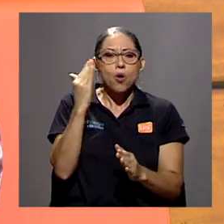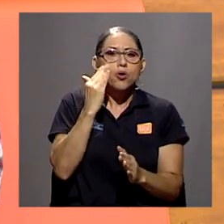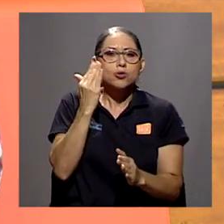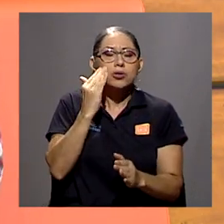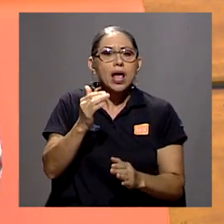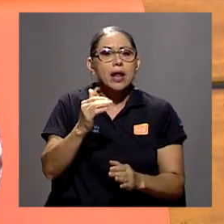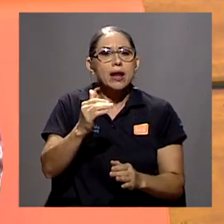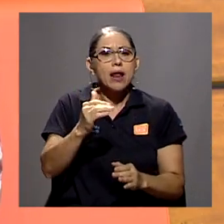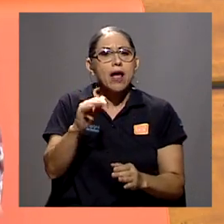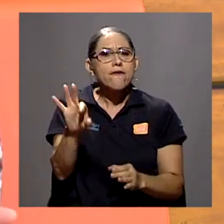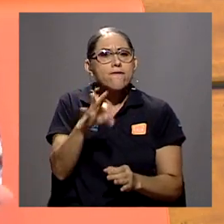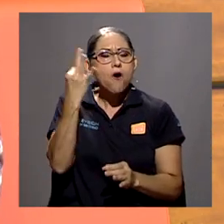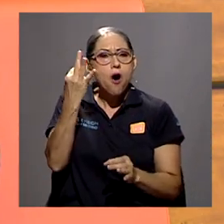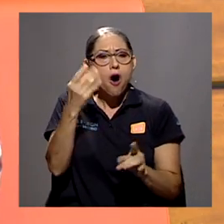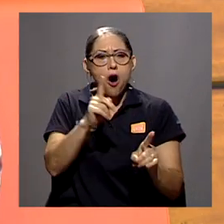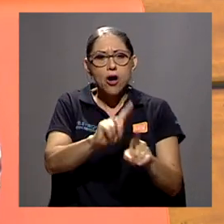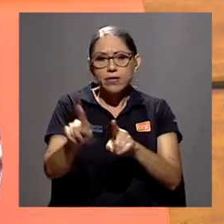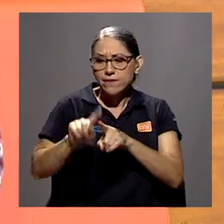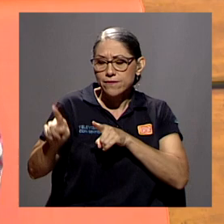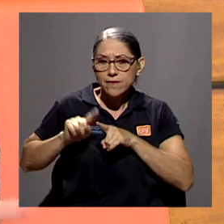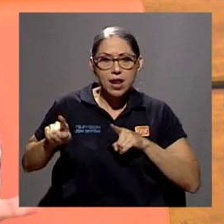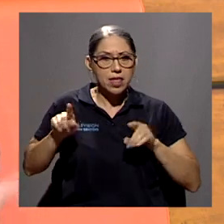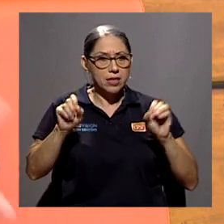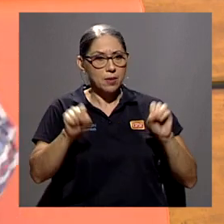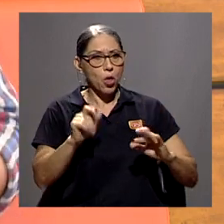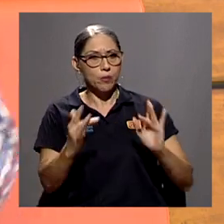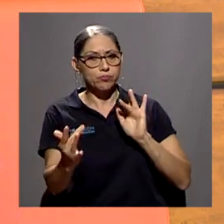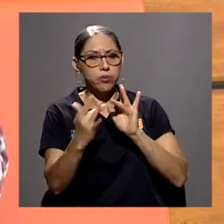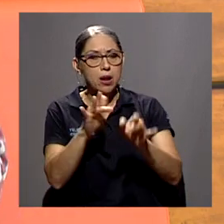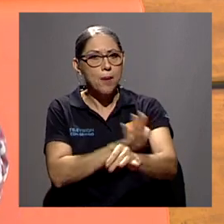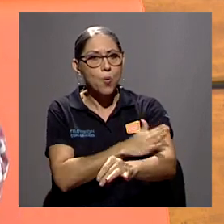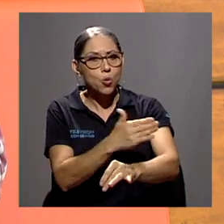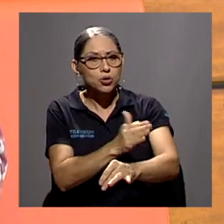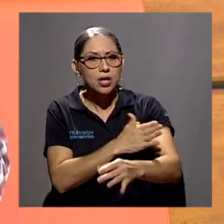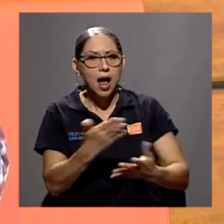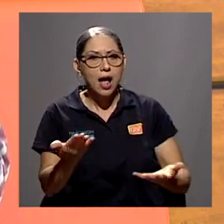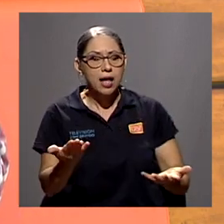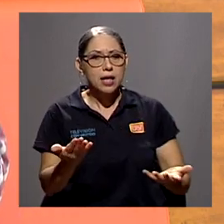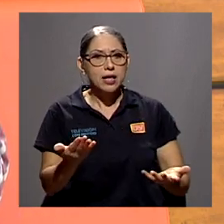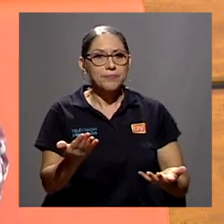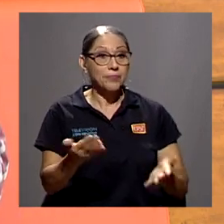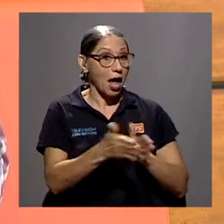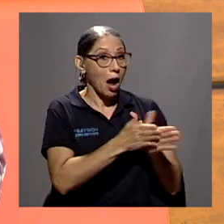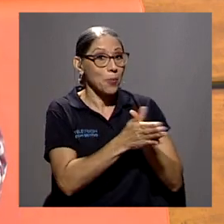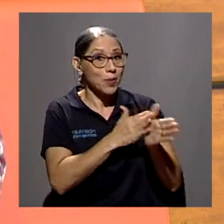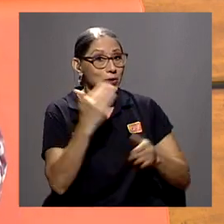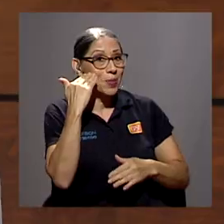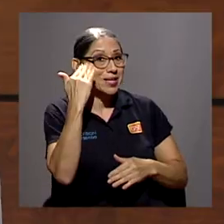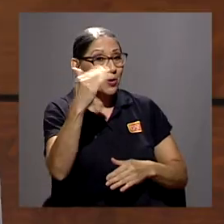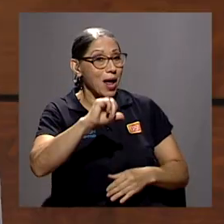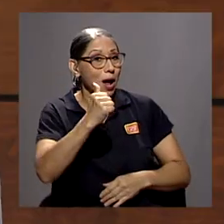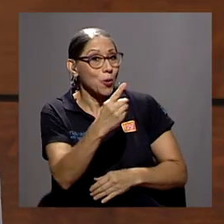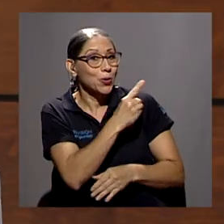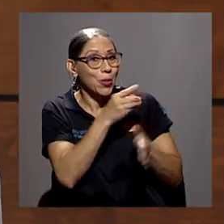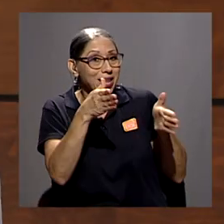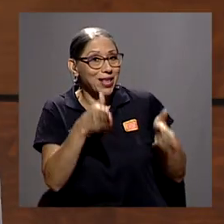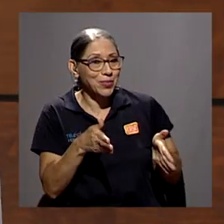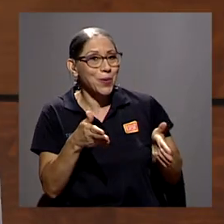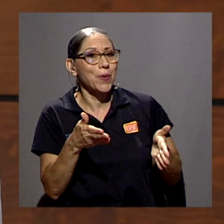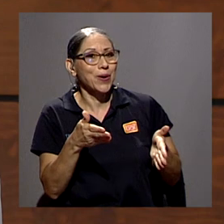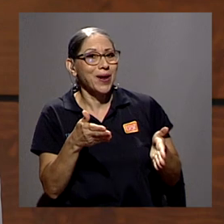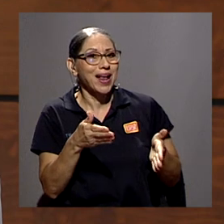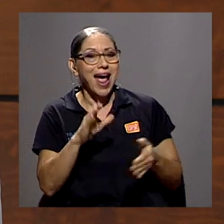maneras de llegar a la música y bueno pues aprovecho para saludar otro director en este programa